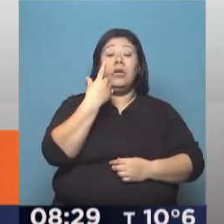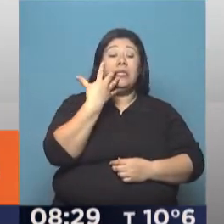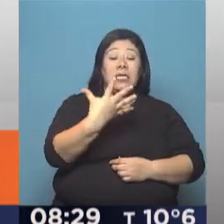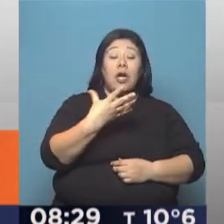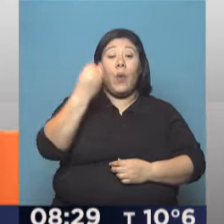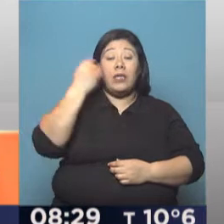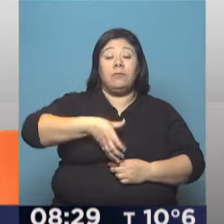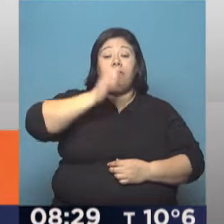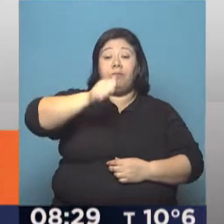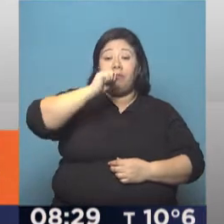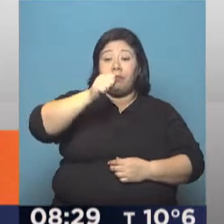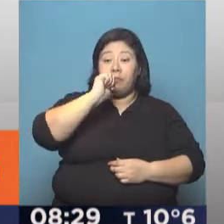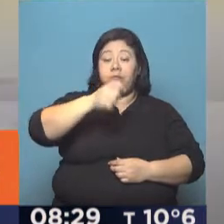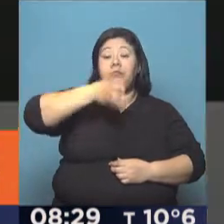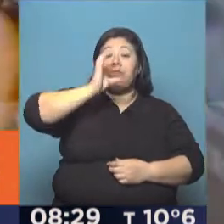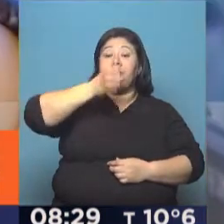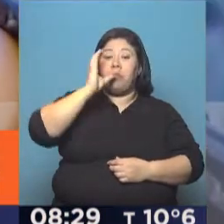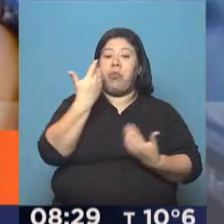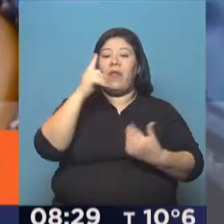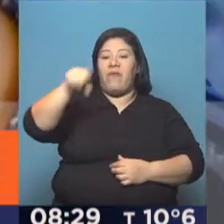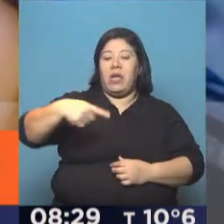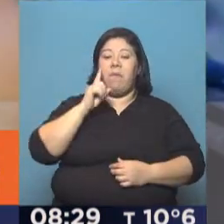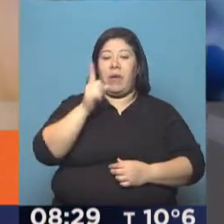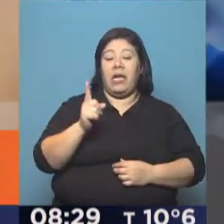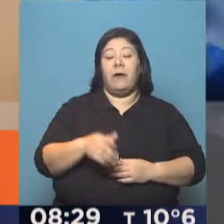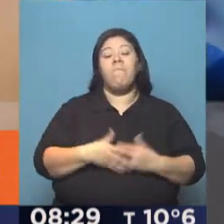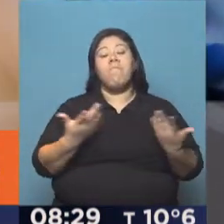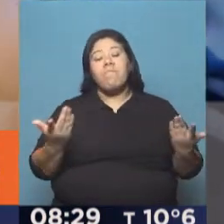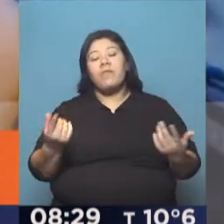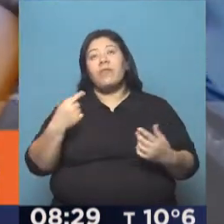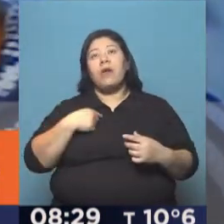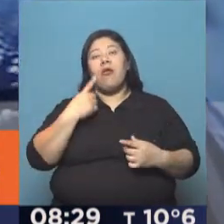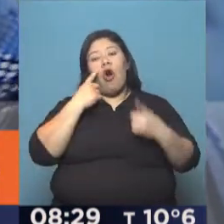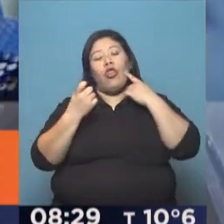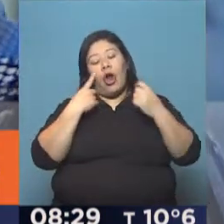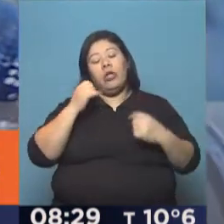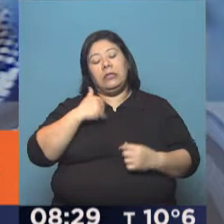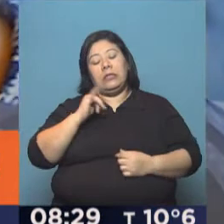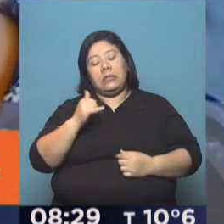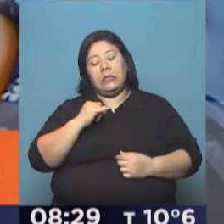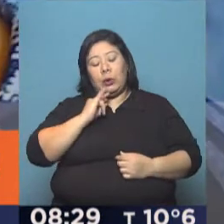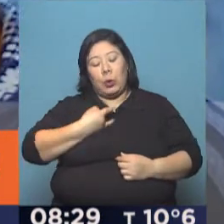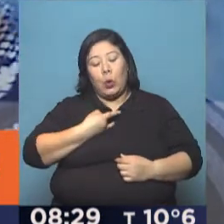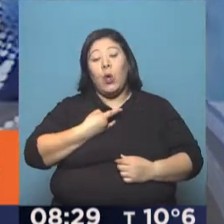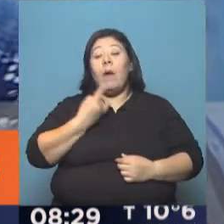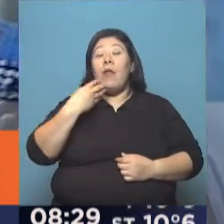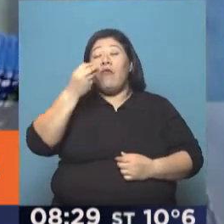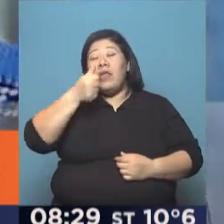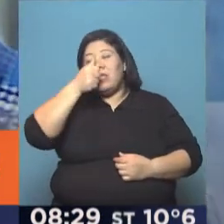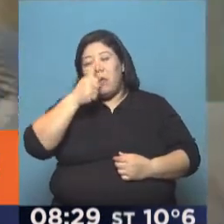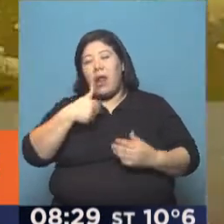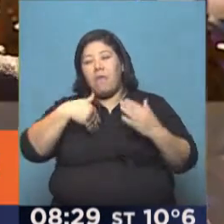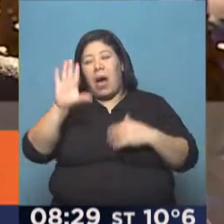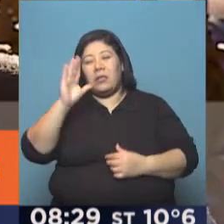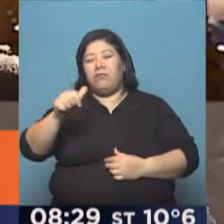una práctica riesgosa. Suelo medirme, bueno, no sé, los fines de semana, a veces quizás sí, qué sé yo, tomo un poco de